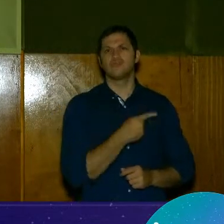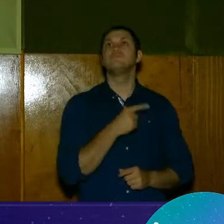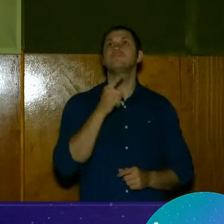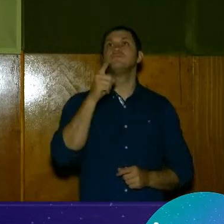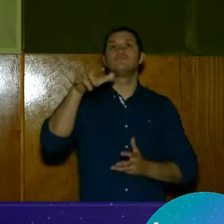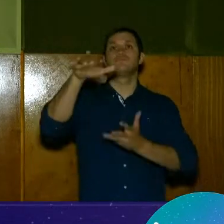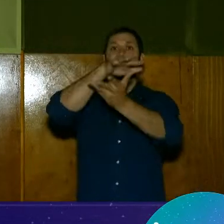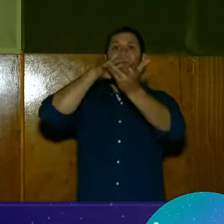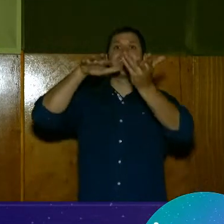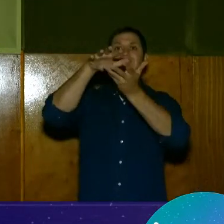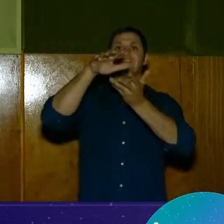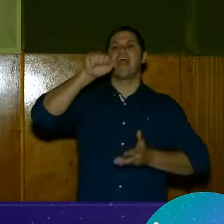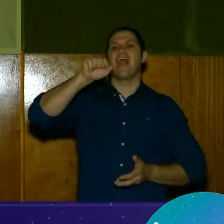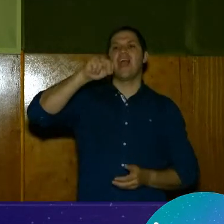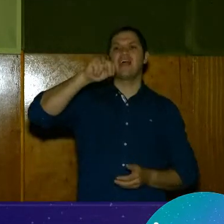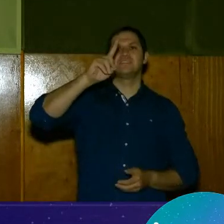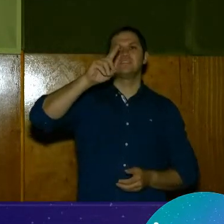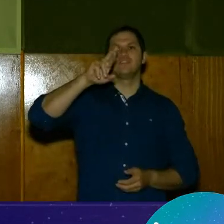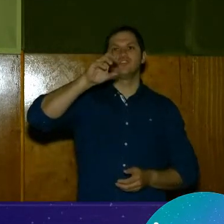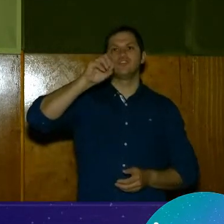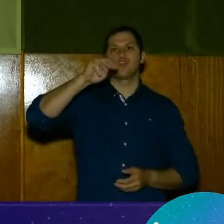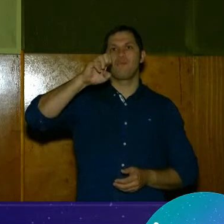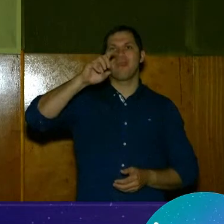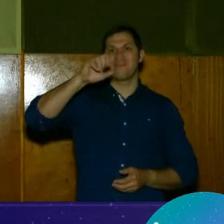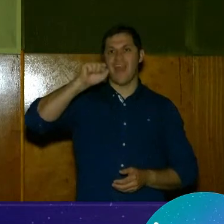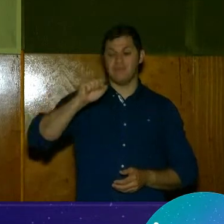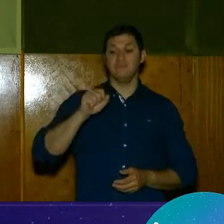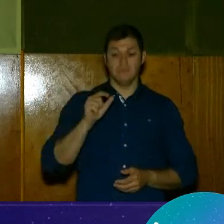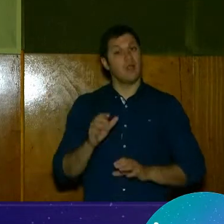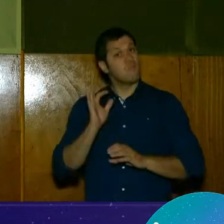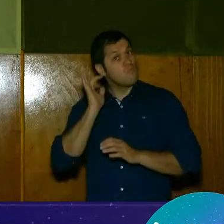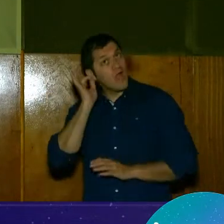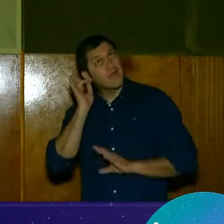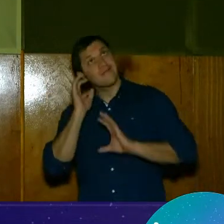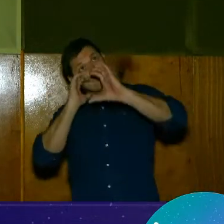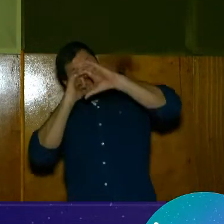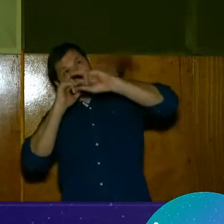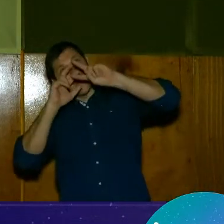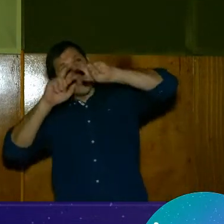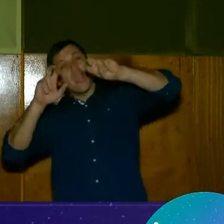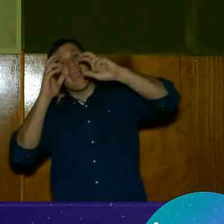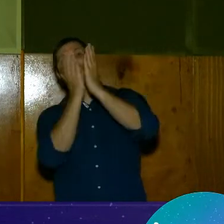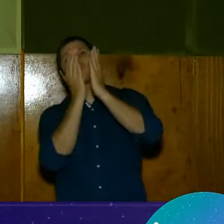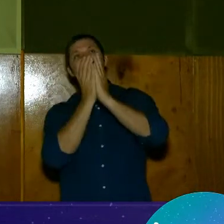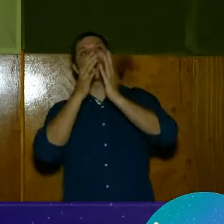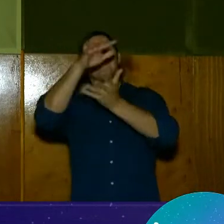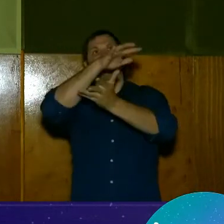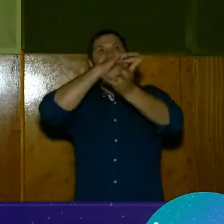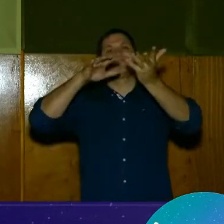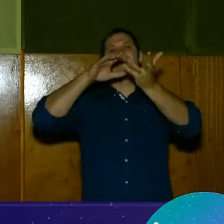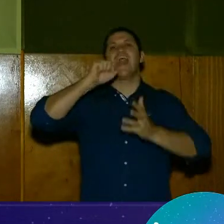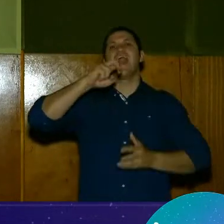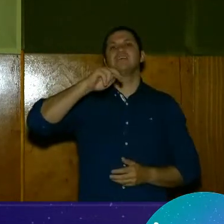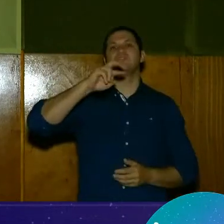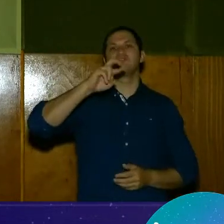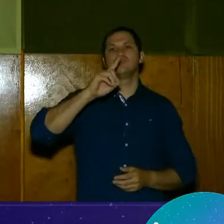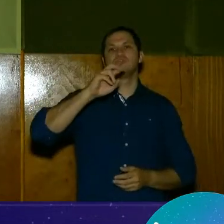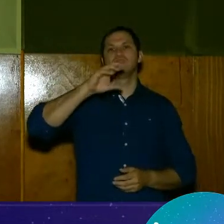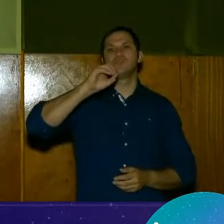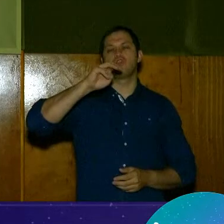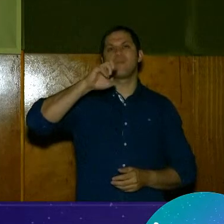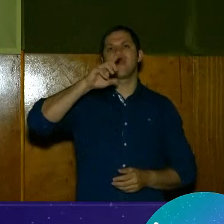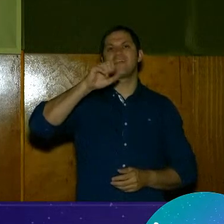grande como nuestra no quiero decir gemela porque no tanto pero nuestra melliza o nuestra hermana muy parecida se llama